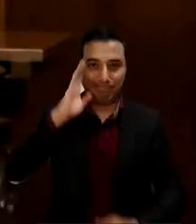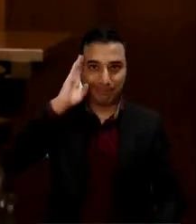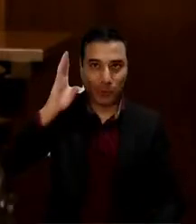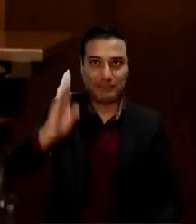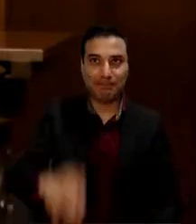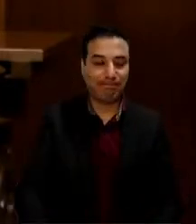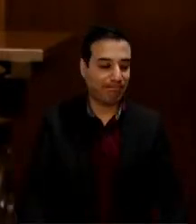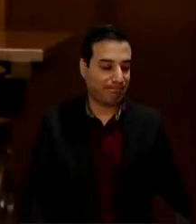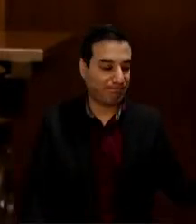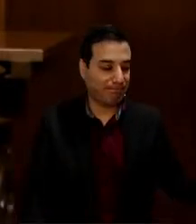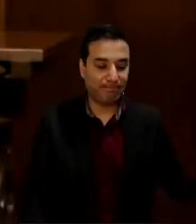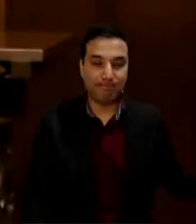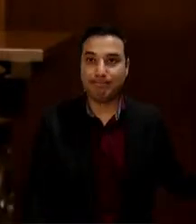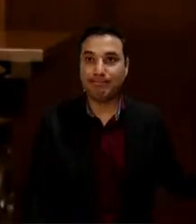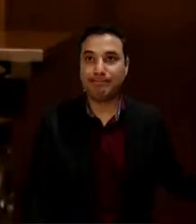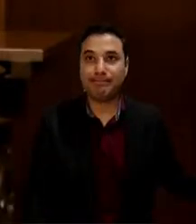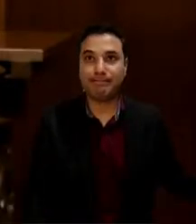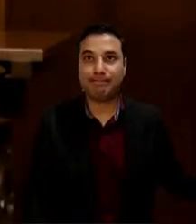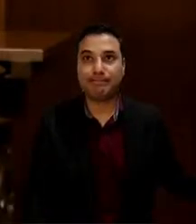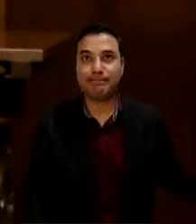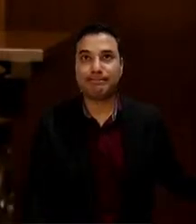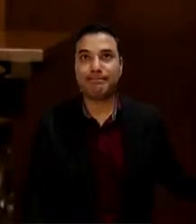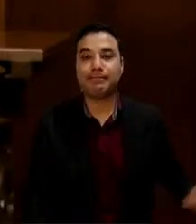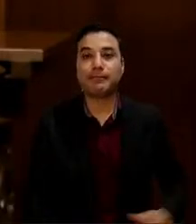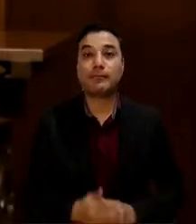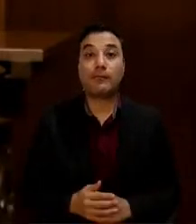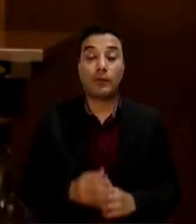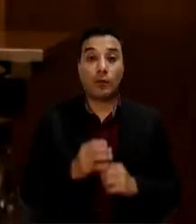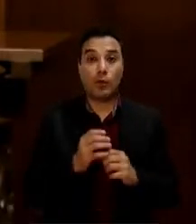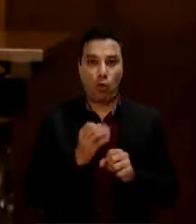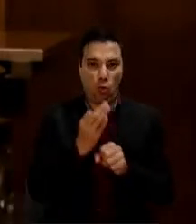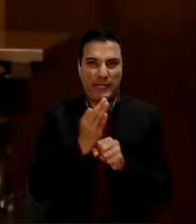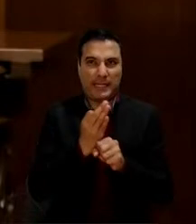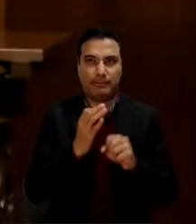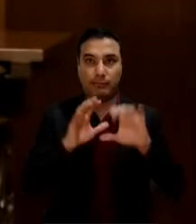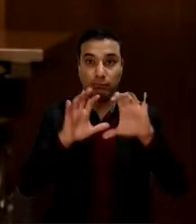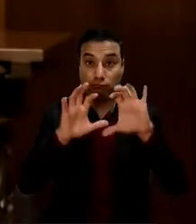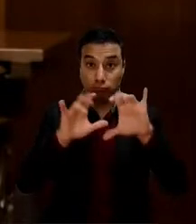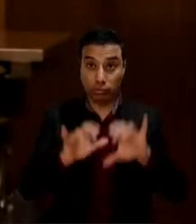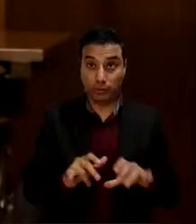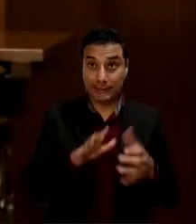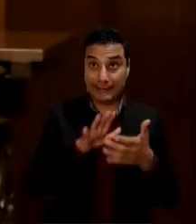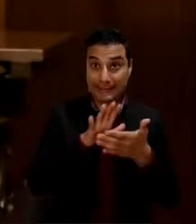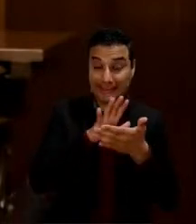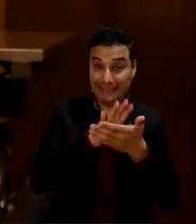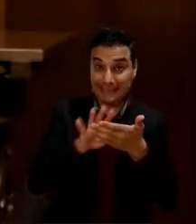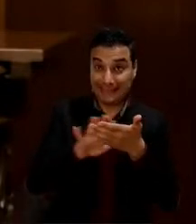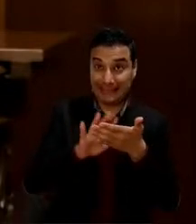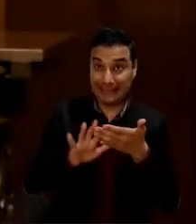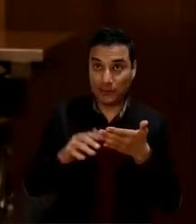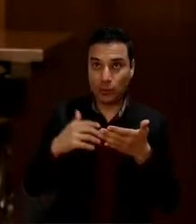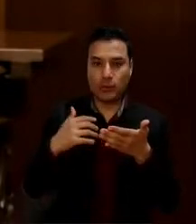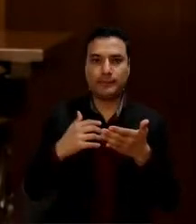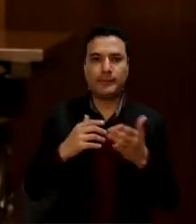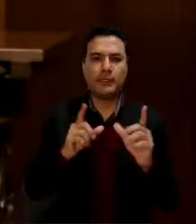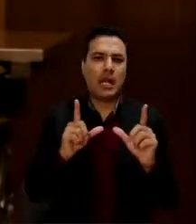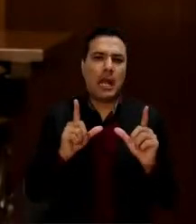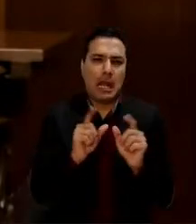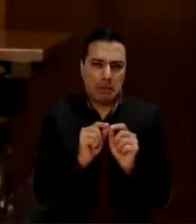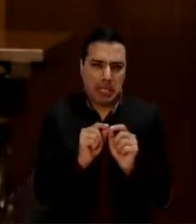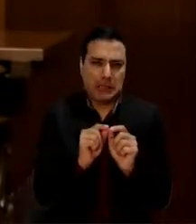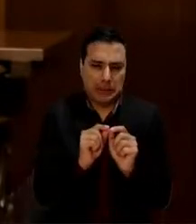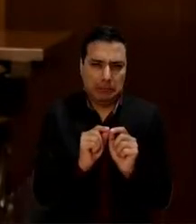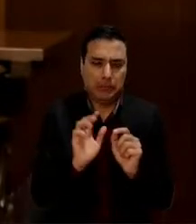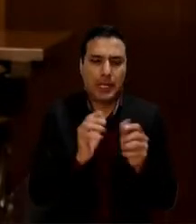a la lectura del presente documento legislativo, el cual es una síntesis,